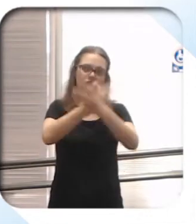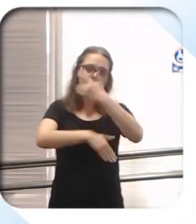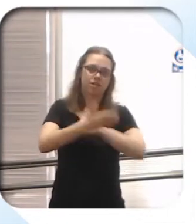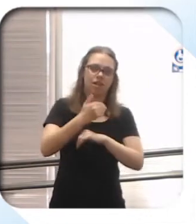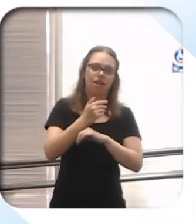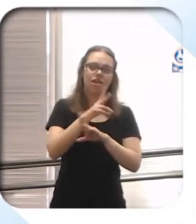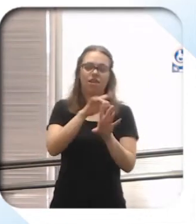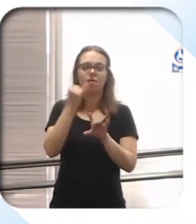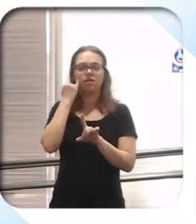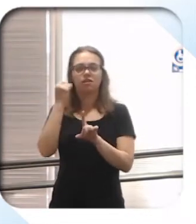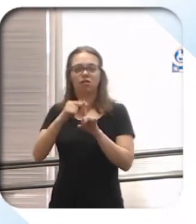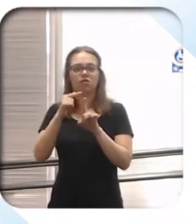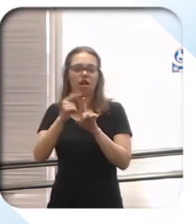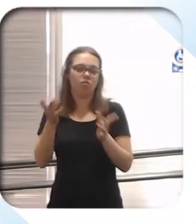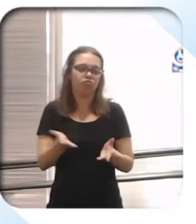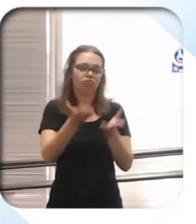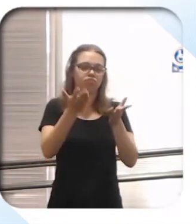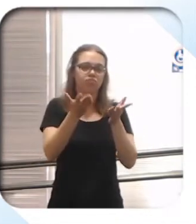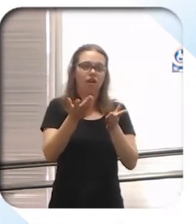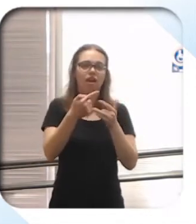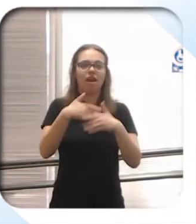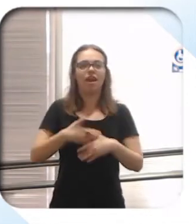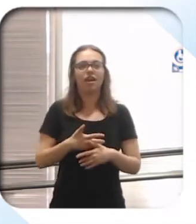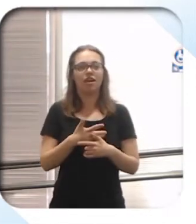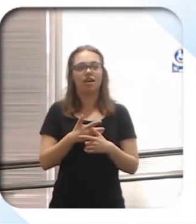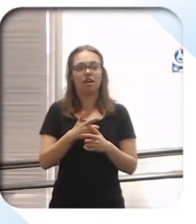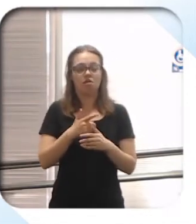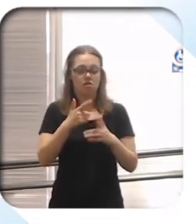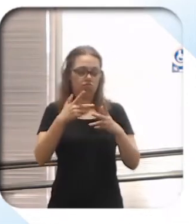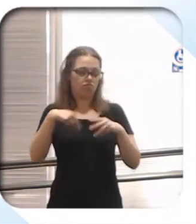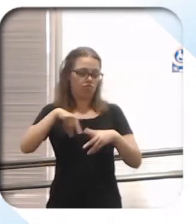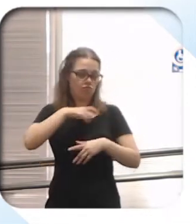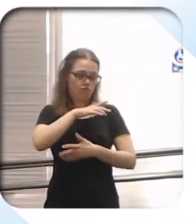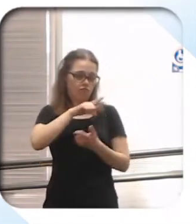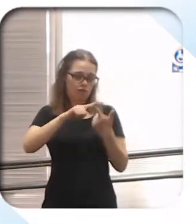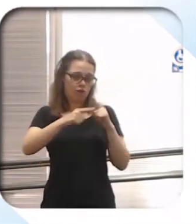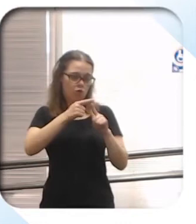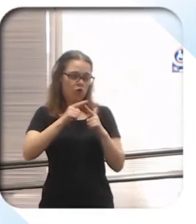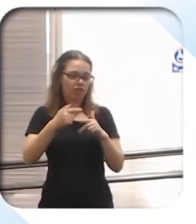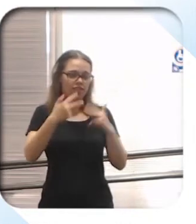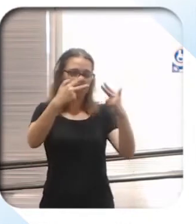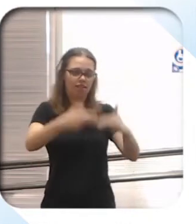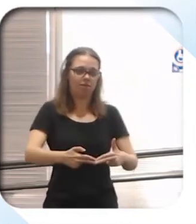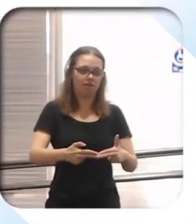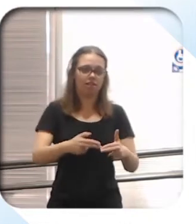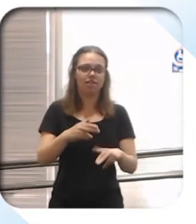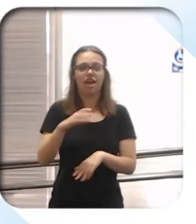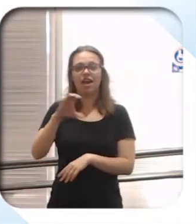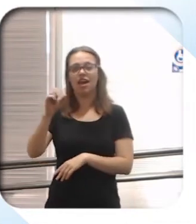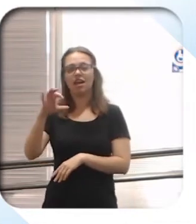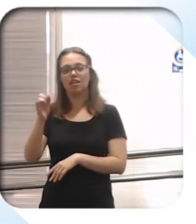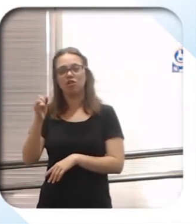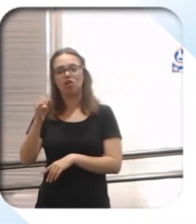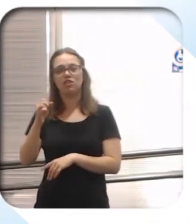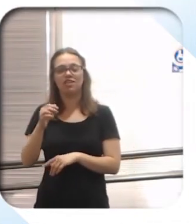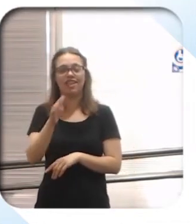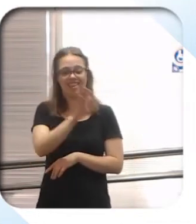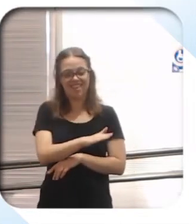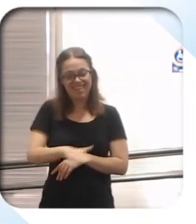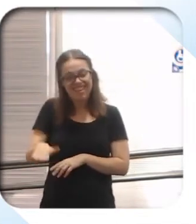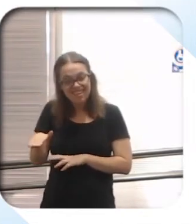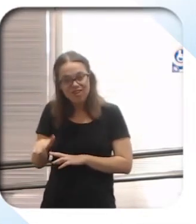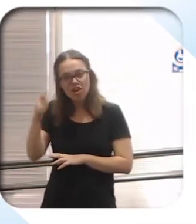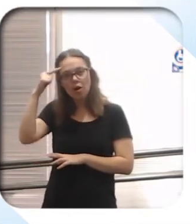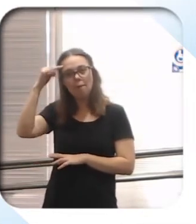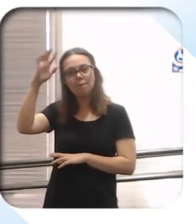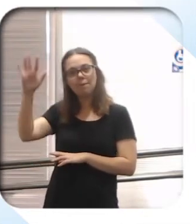sobre educación sexual, autoestima, vínculos y límites. Por su parte, la doctora Mercedes Castro es neuropediatra y tiene un